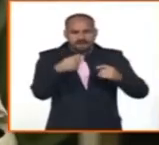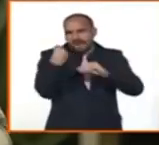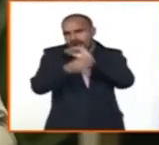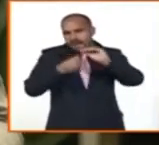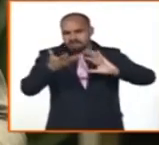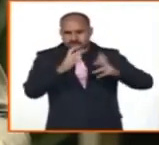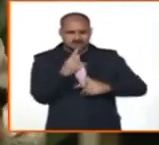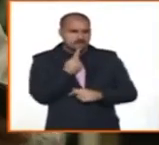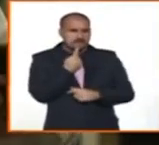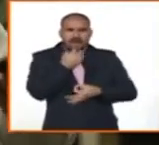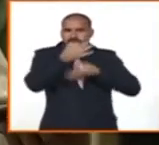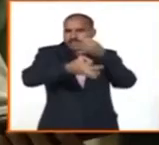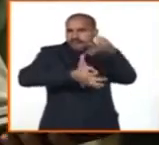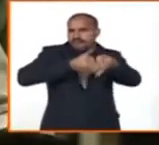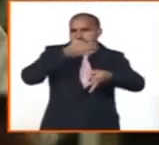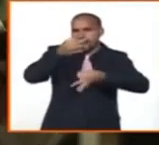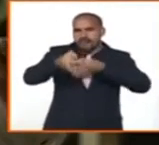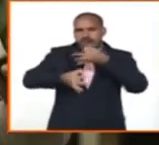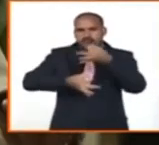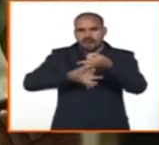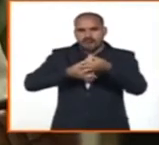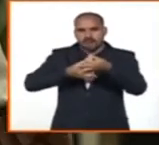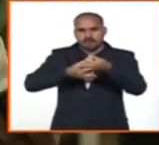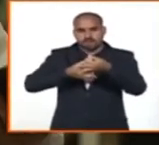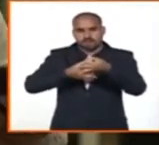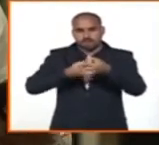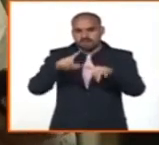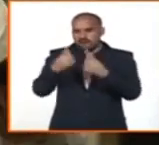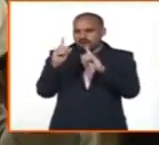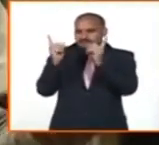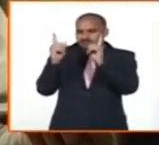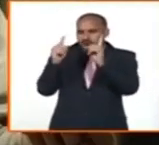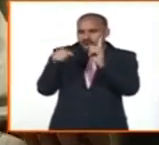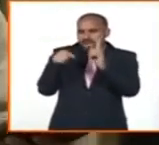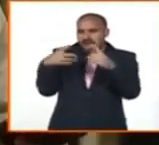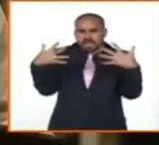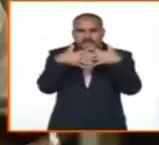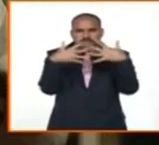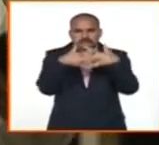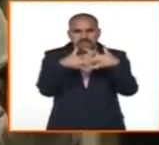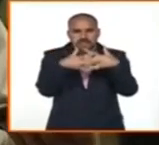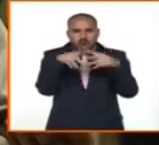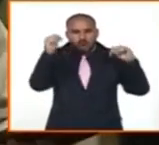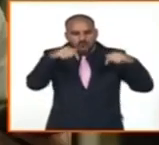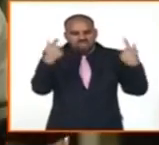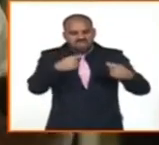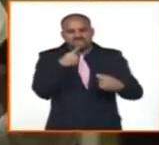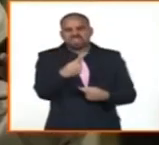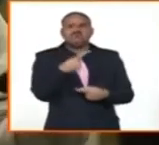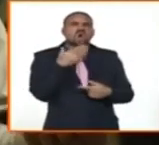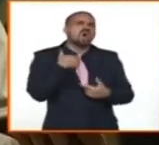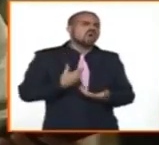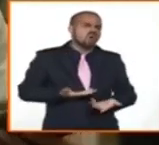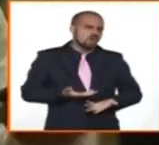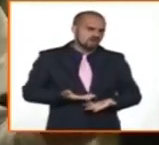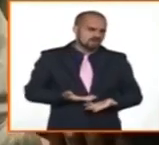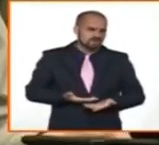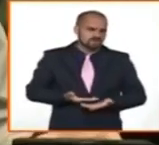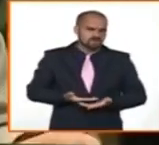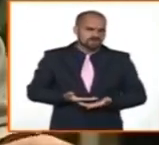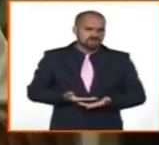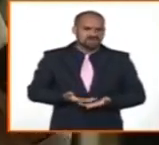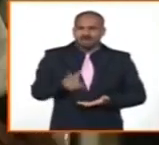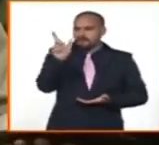poético, con el momento político, la correlación de fuerzas. ¿Qué hay que decir hoy? ¿Y de qué manera hay que decirlo y con qué palabras hay que usarlo? ¿Para